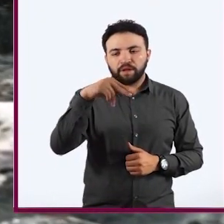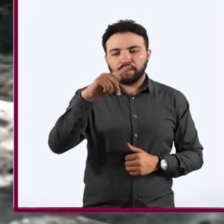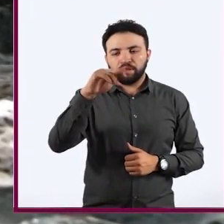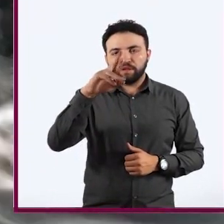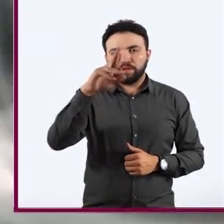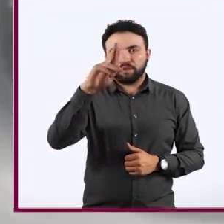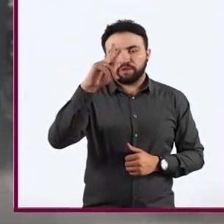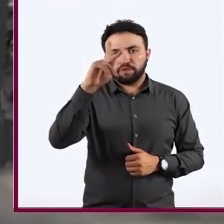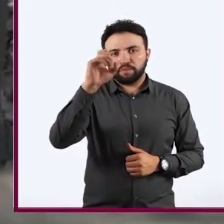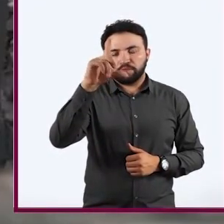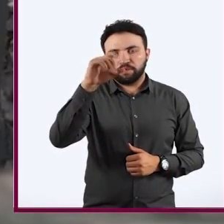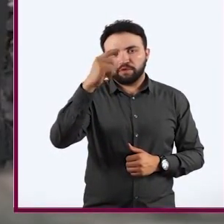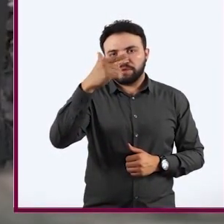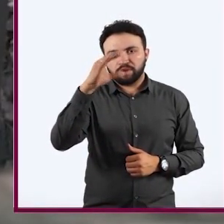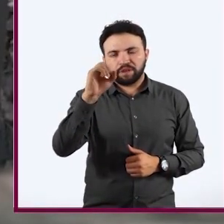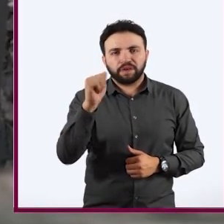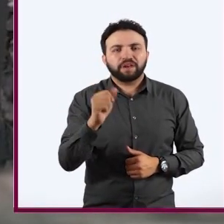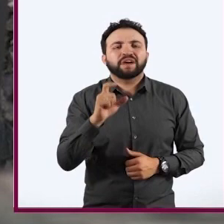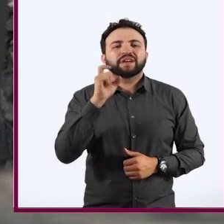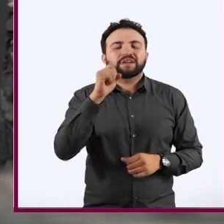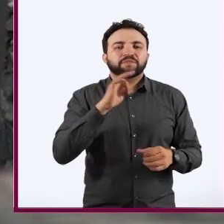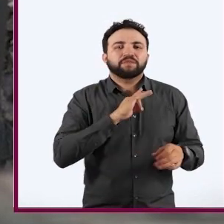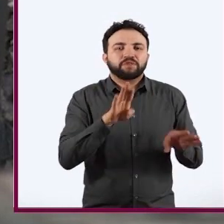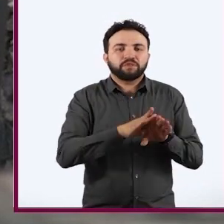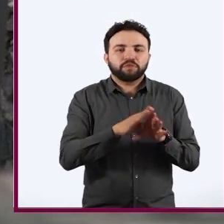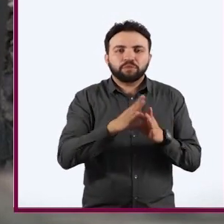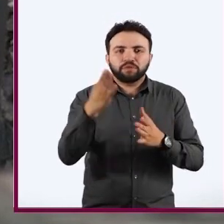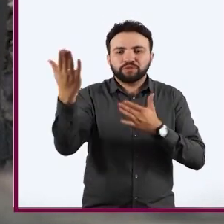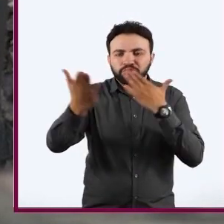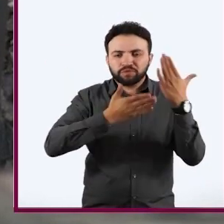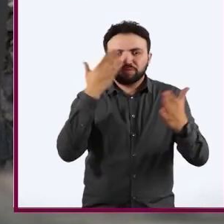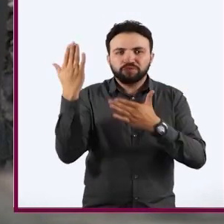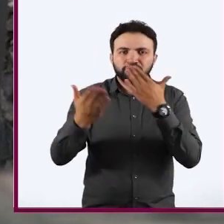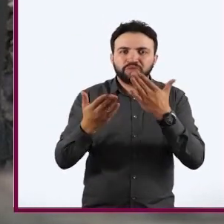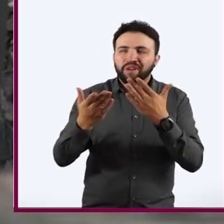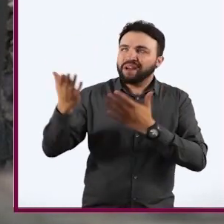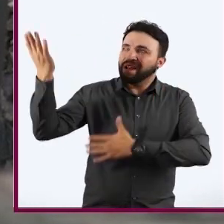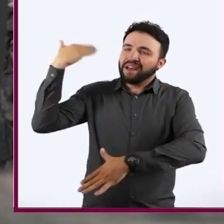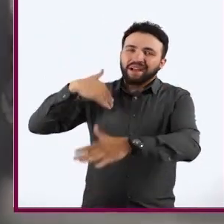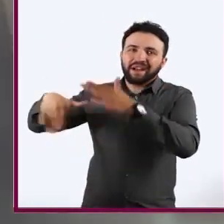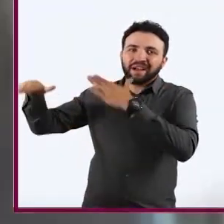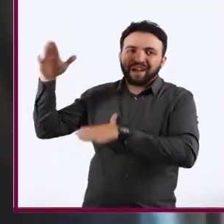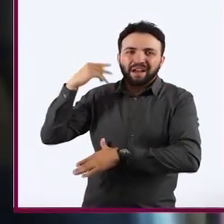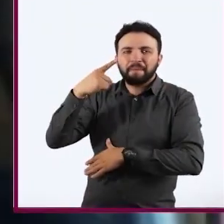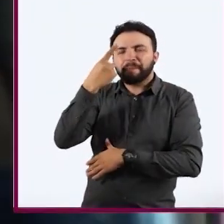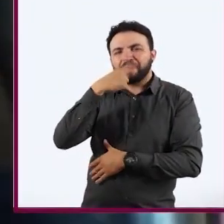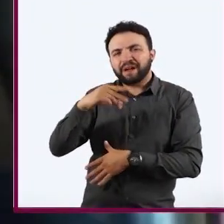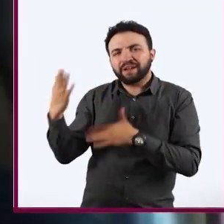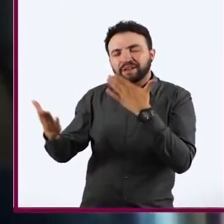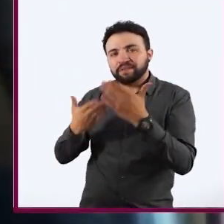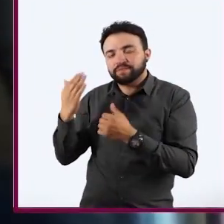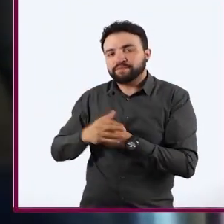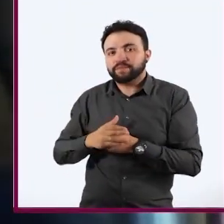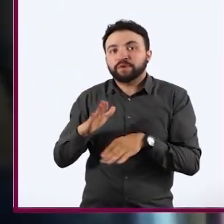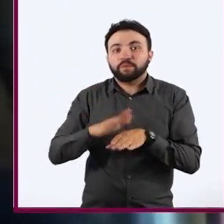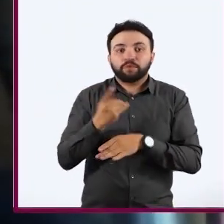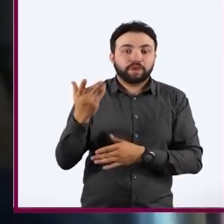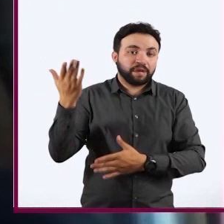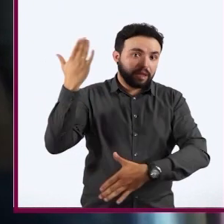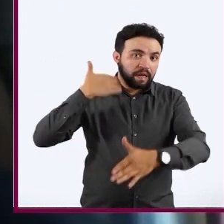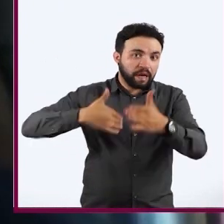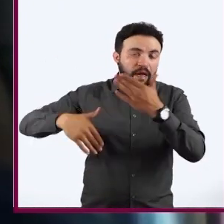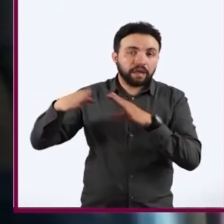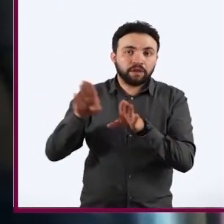Desde la antropología, ¿qué importancia tiene estudiar la observación del tiempo de civilizaciones pasadas? Los mesoamericanos no solamente se estaban ocupando